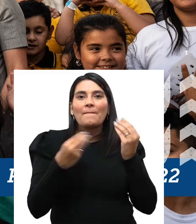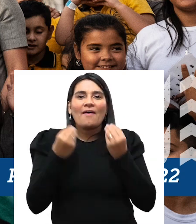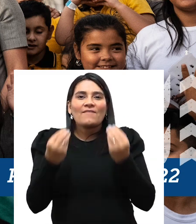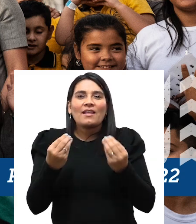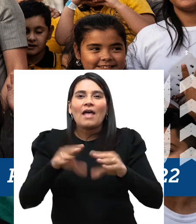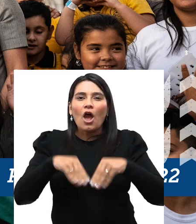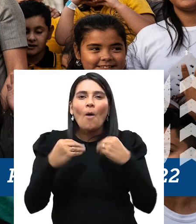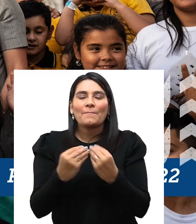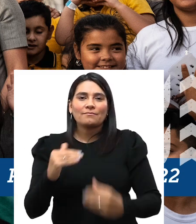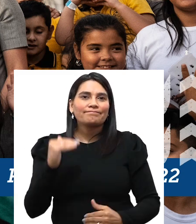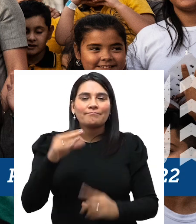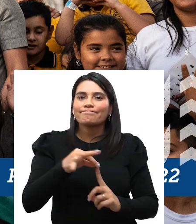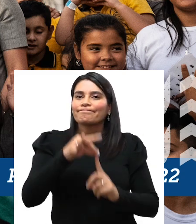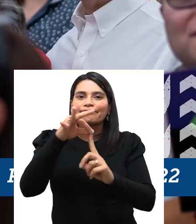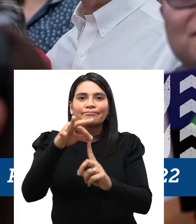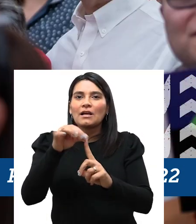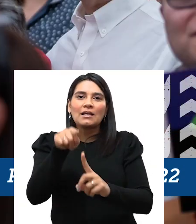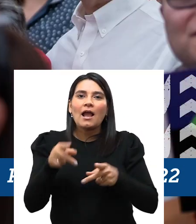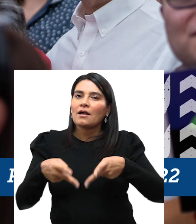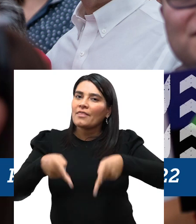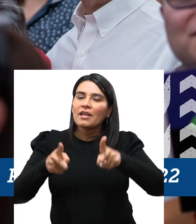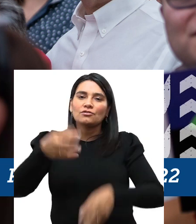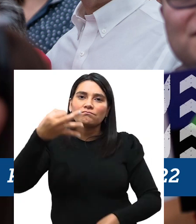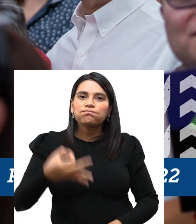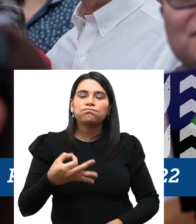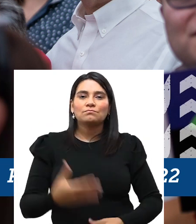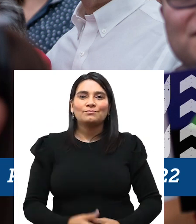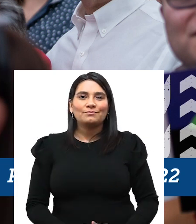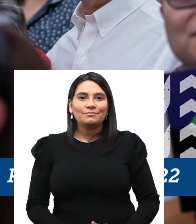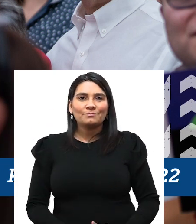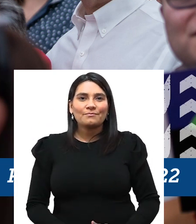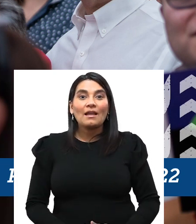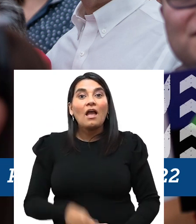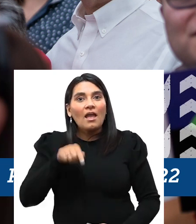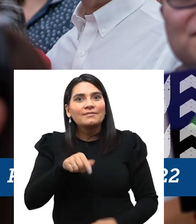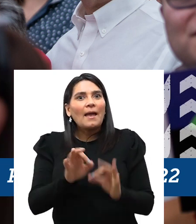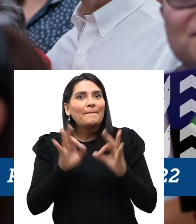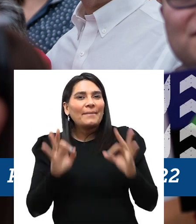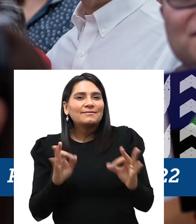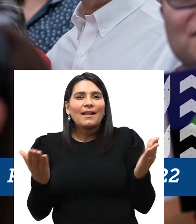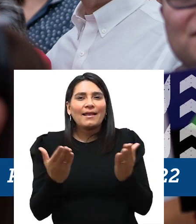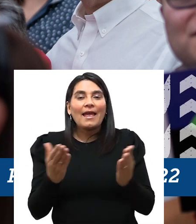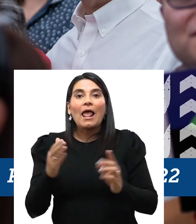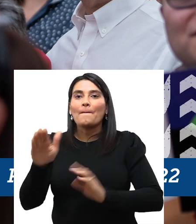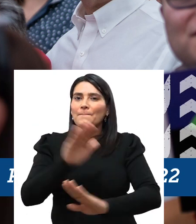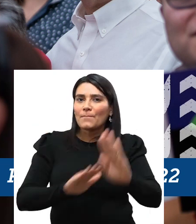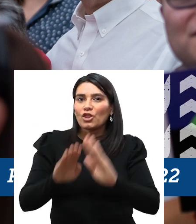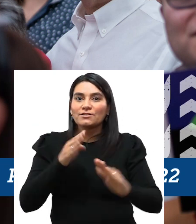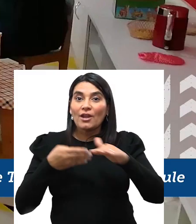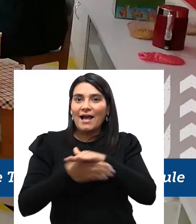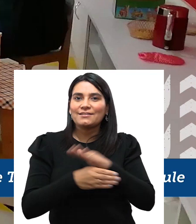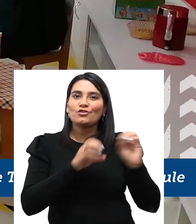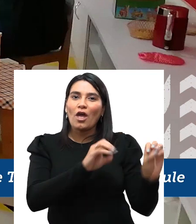interés superior y a la garantía de sus derechos. Se brinda especial énfasis a la protección, el acceso a la